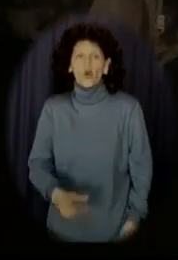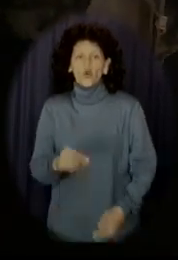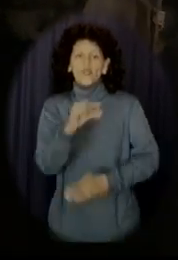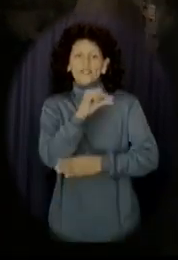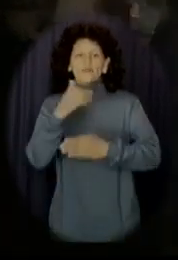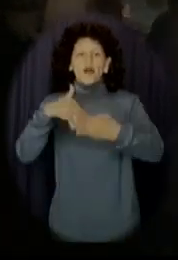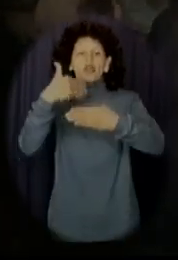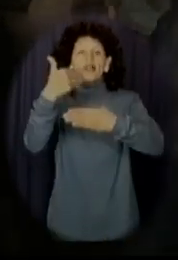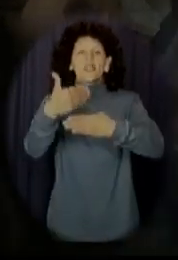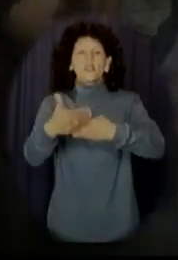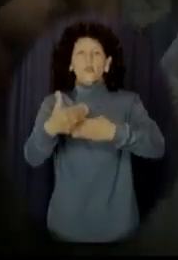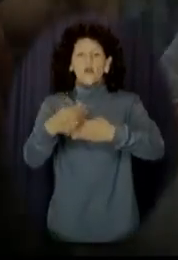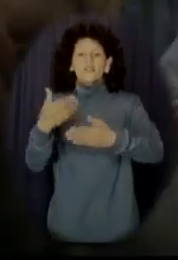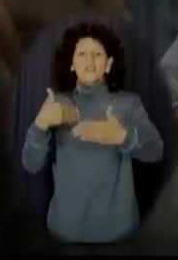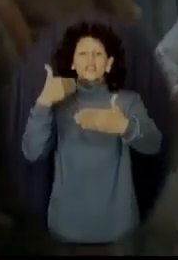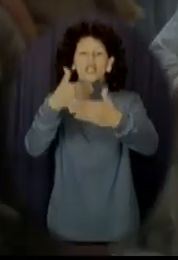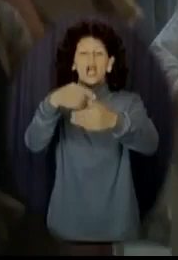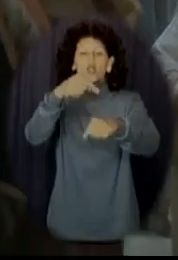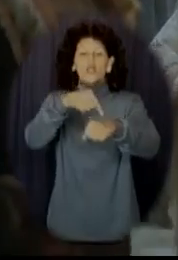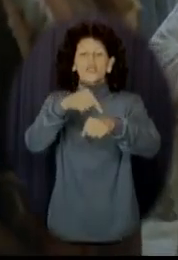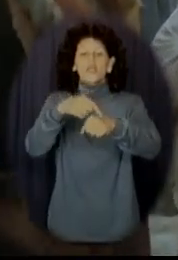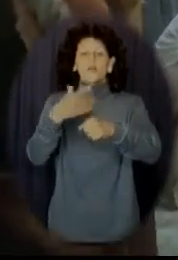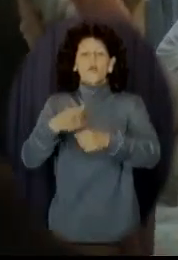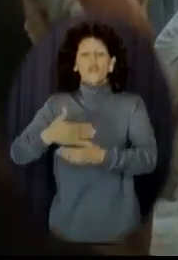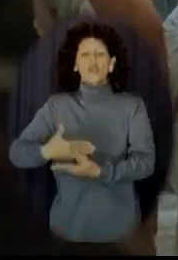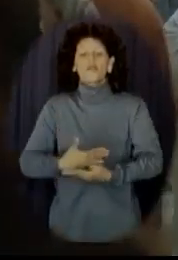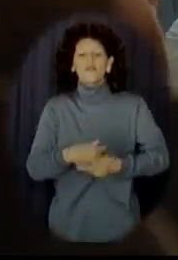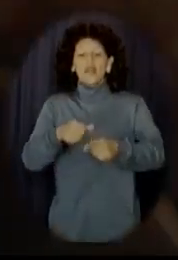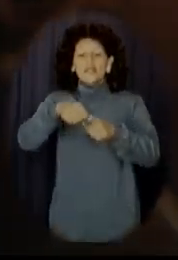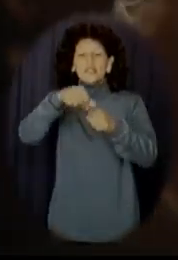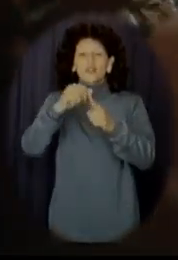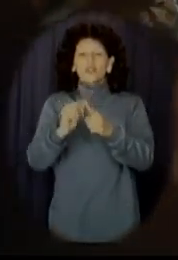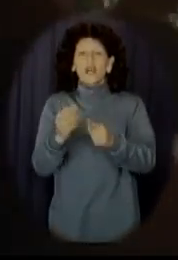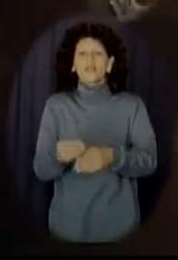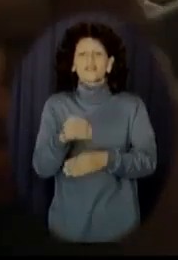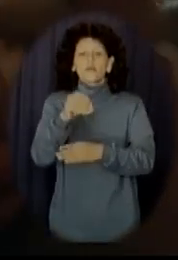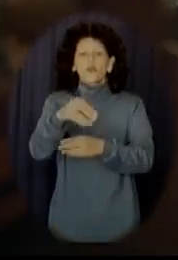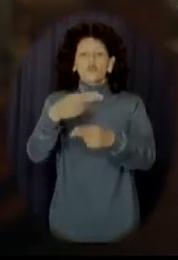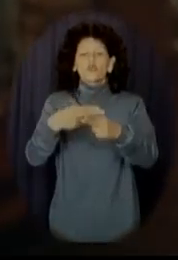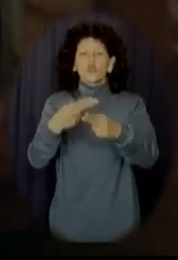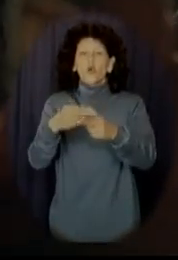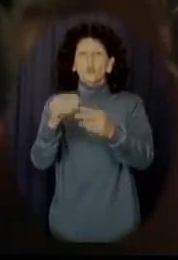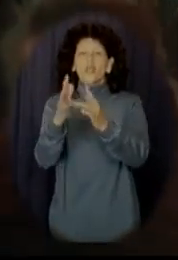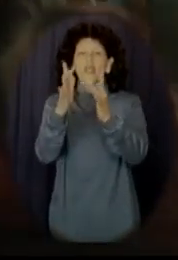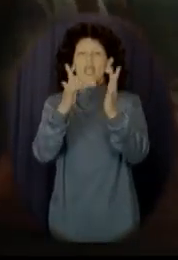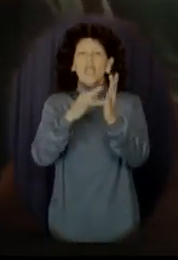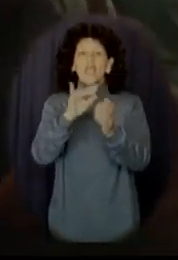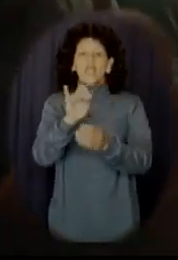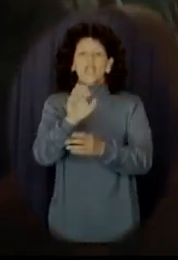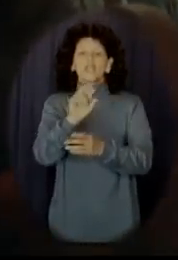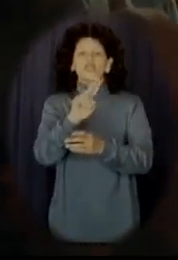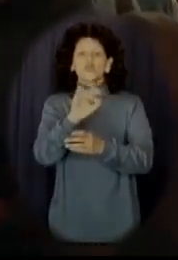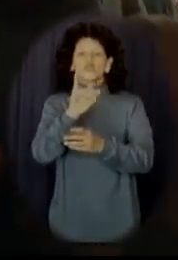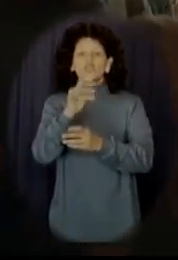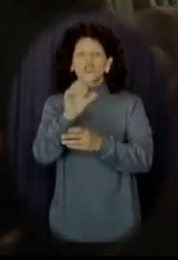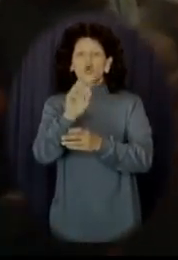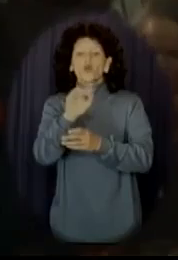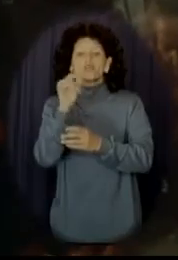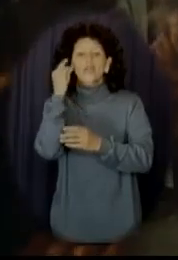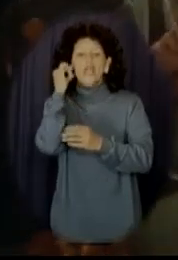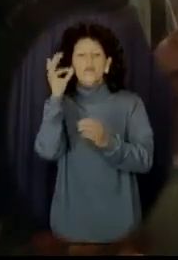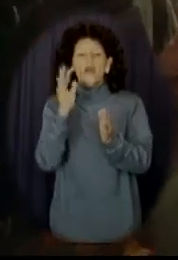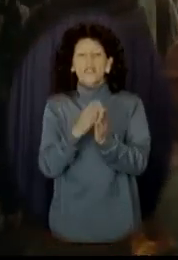Una semana más tarde, llegado el momento de circuncidar al niño, se le dio el nombre de Jesús, y José y María lo llevaron